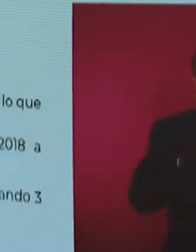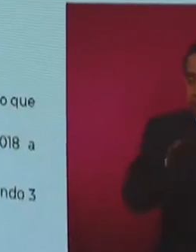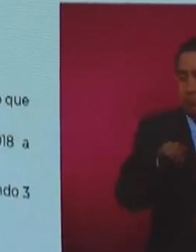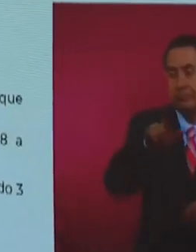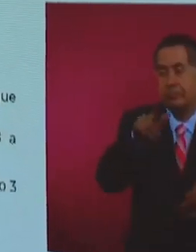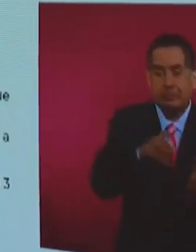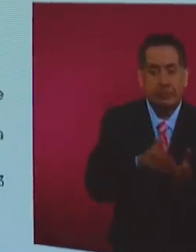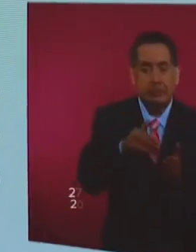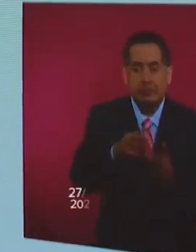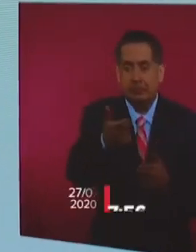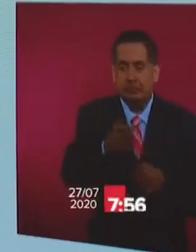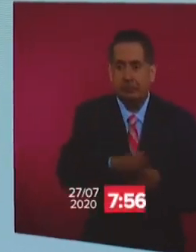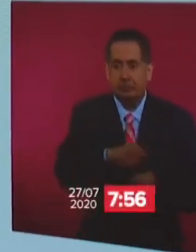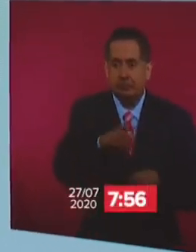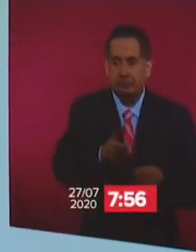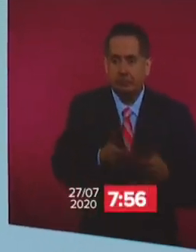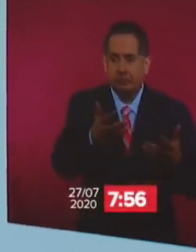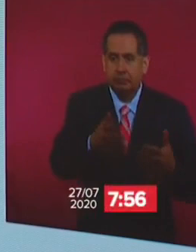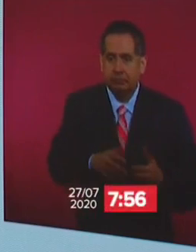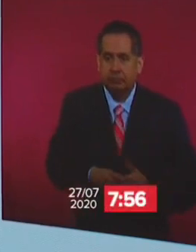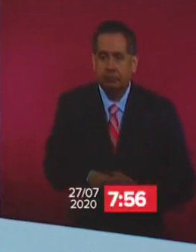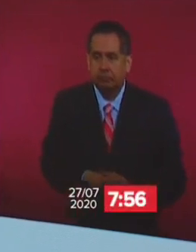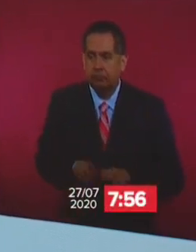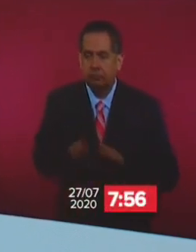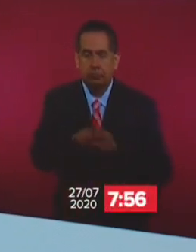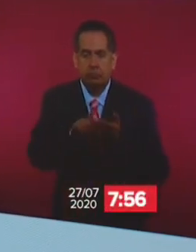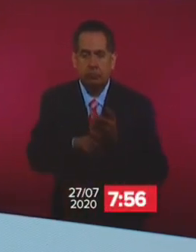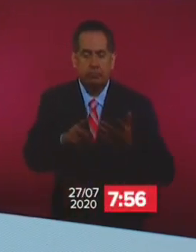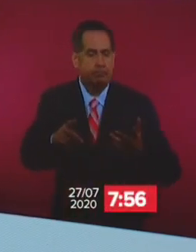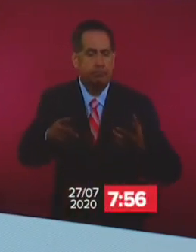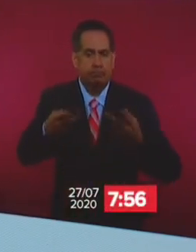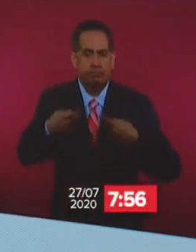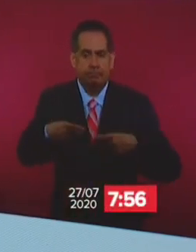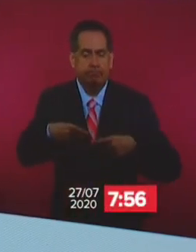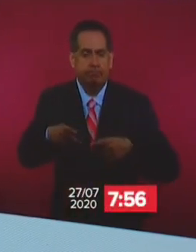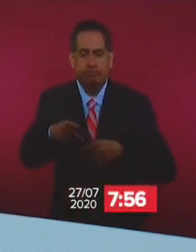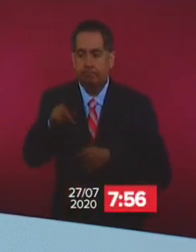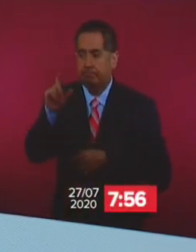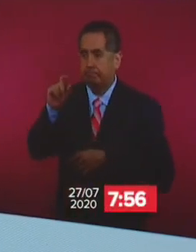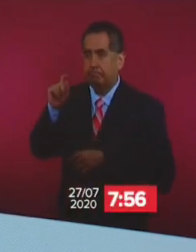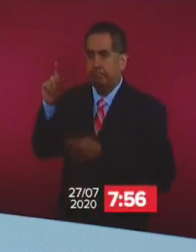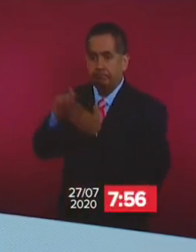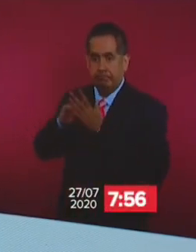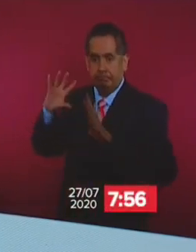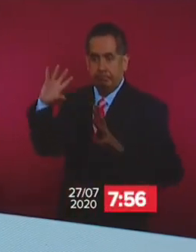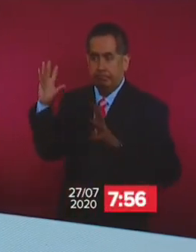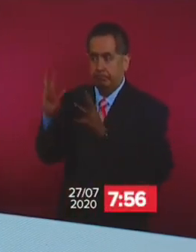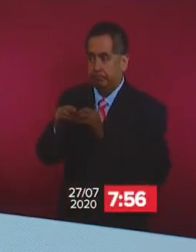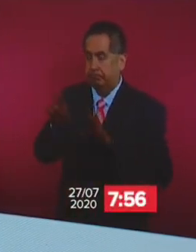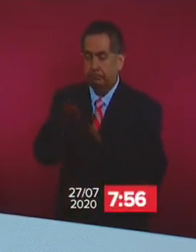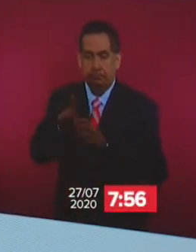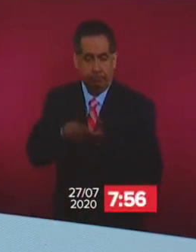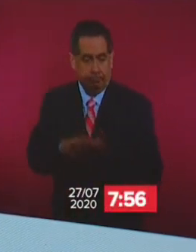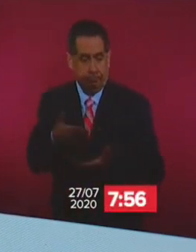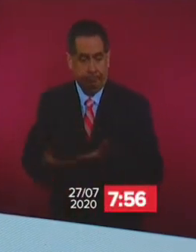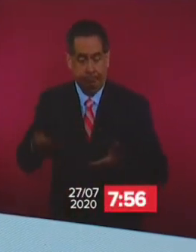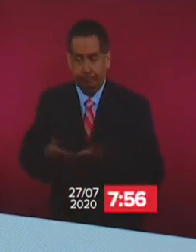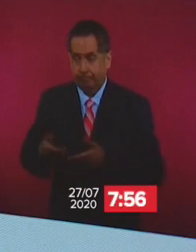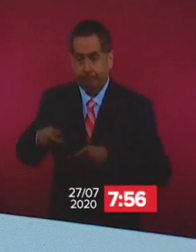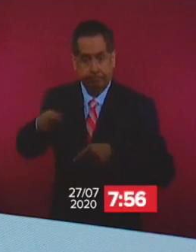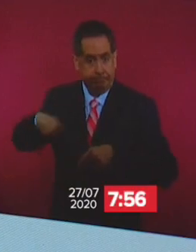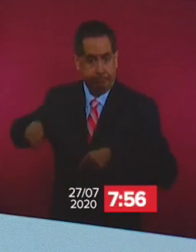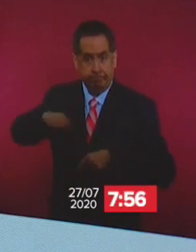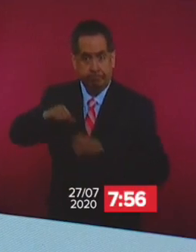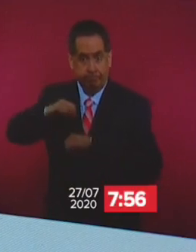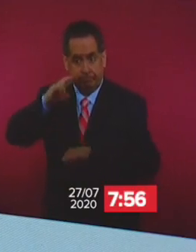dice que su administración venderá el avión presidencial por provenir de anteriores gobiernos y subrayó que la nave representa los privilegios que estuvieron